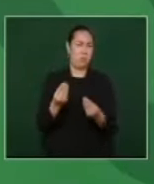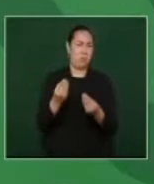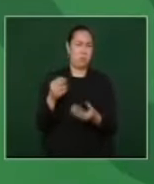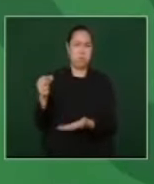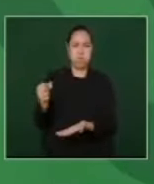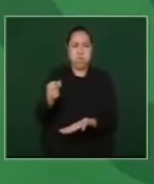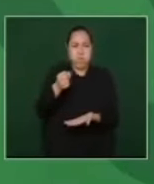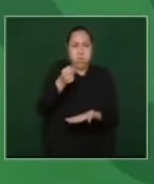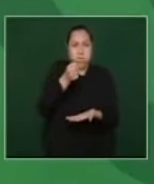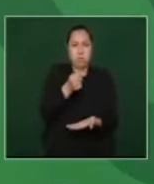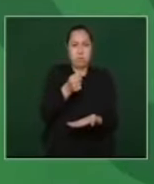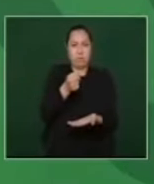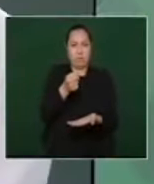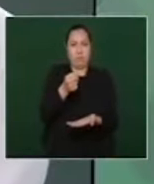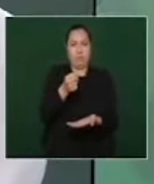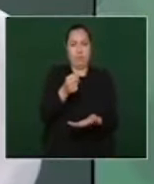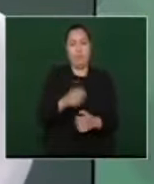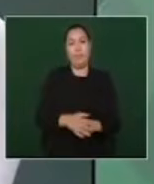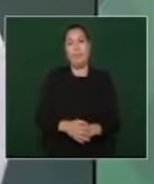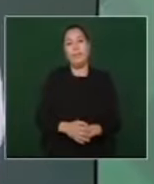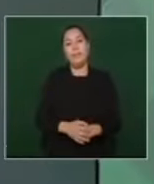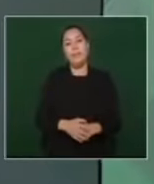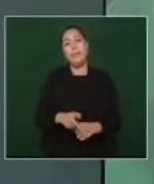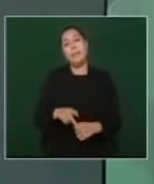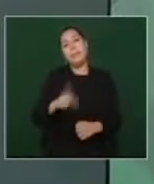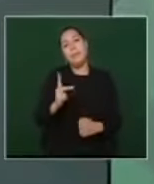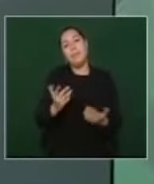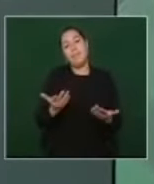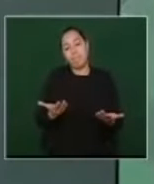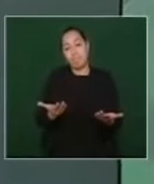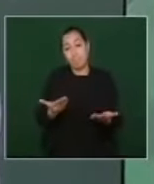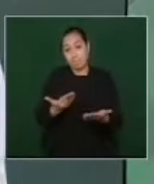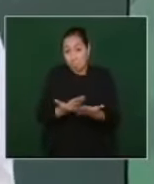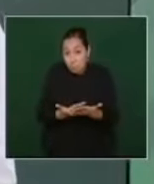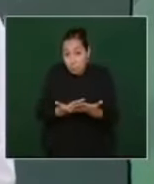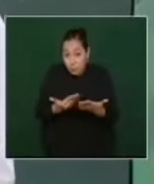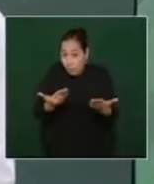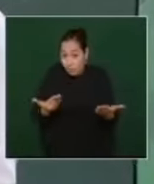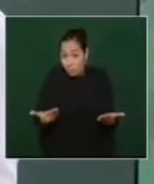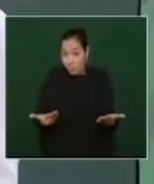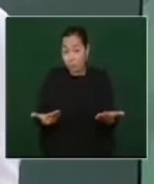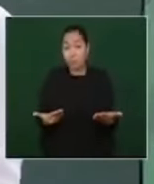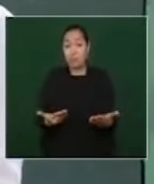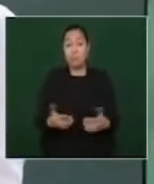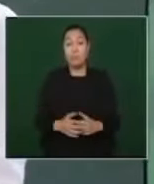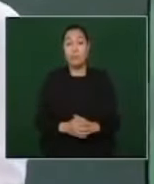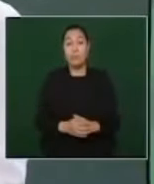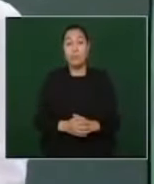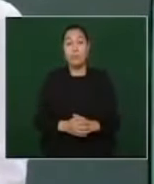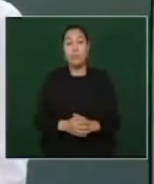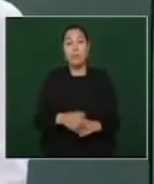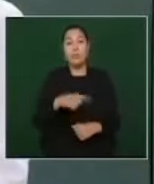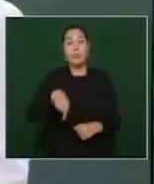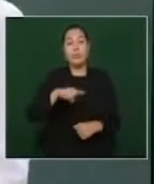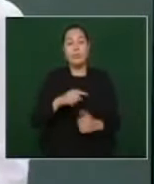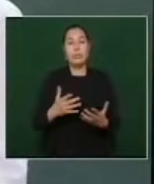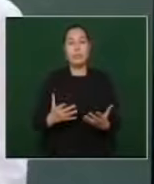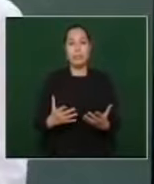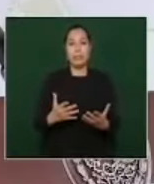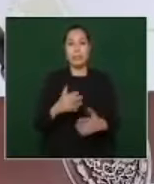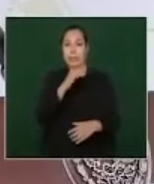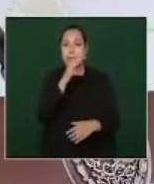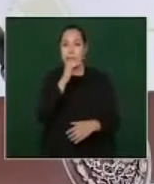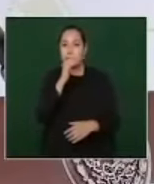llevará a cabo en los ángeles pues no acepta a cuba venezuela nicaragua donde existen sanciones